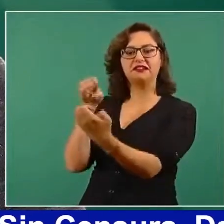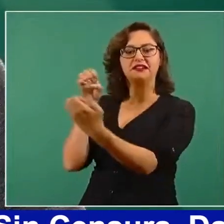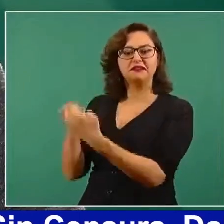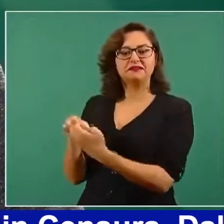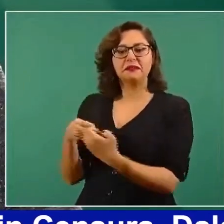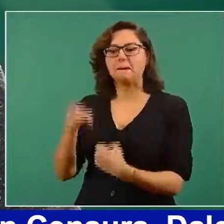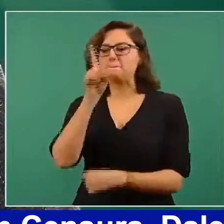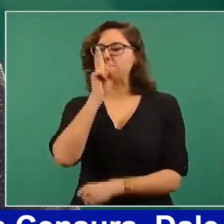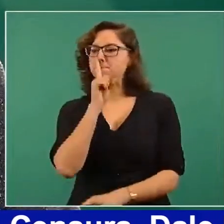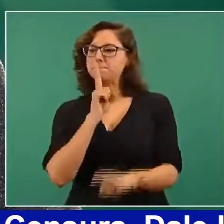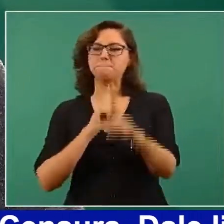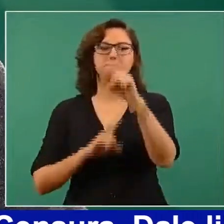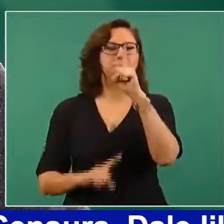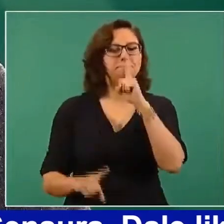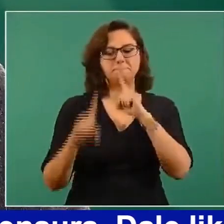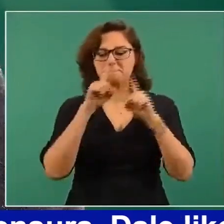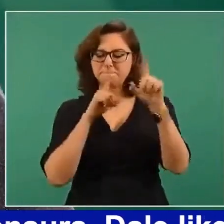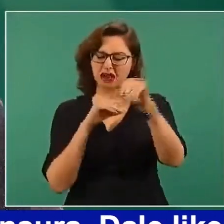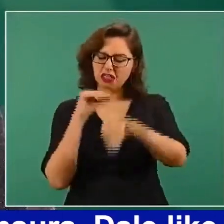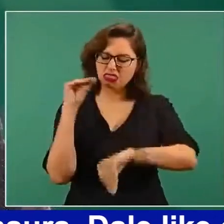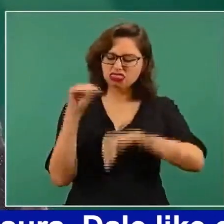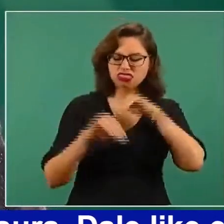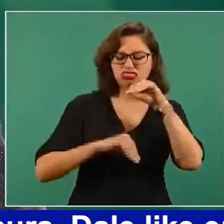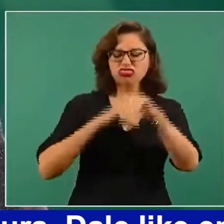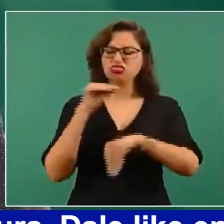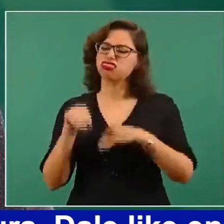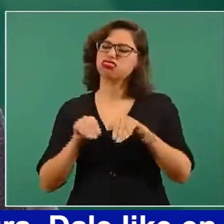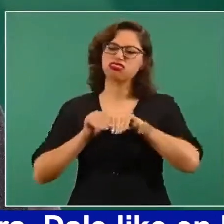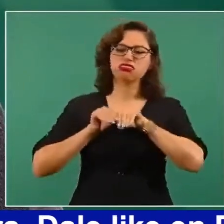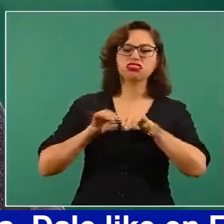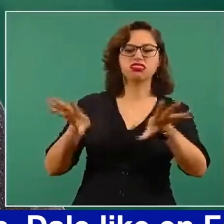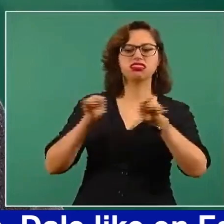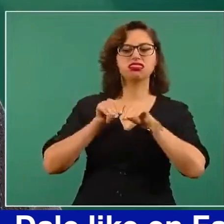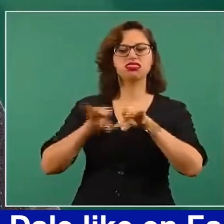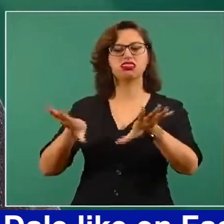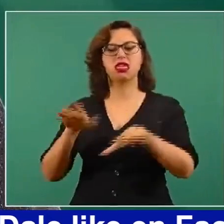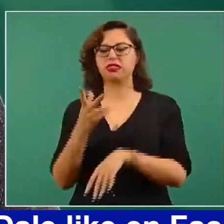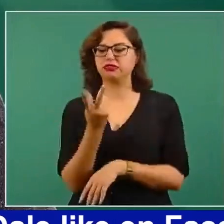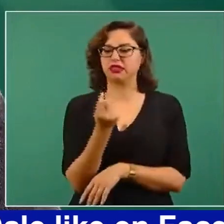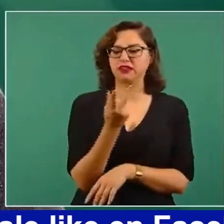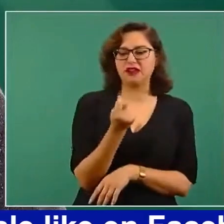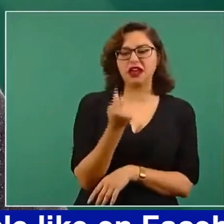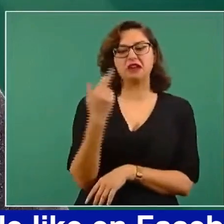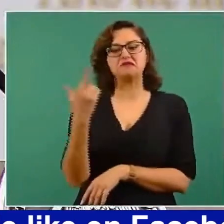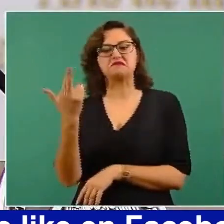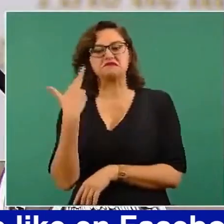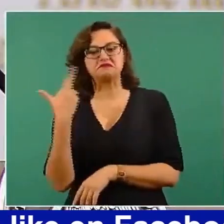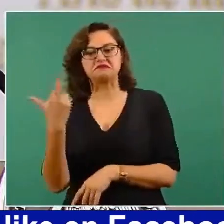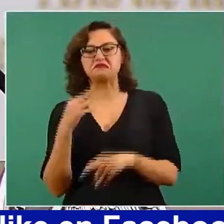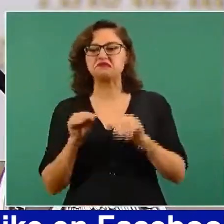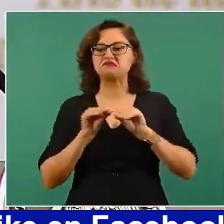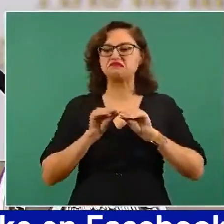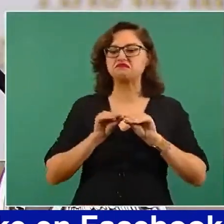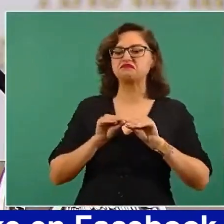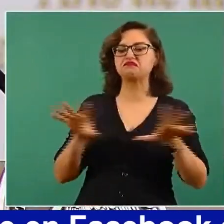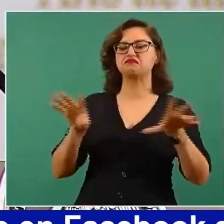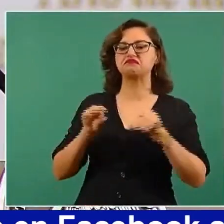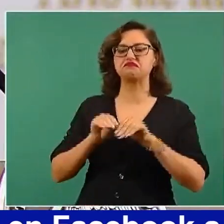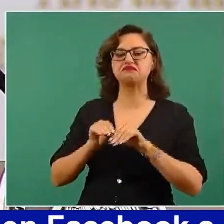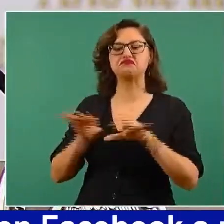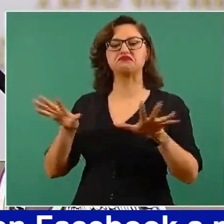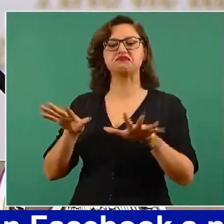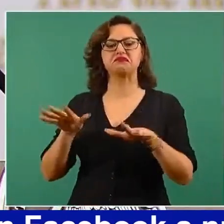el mentir, el fabricar una realidad en la pantalla televisiva o en la radio con